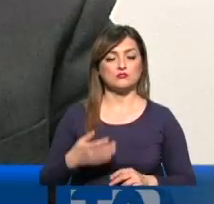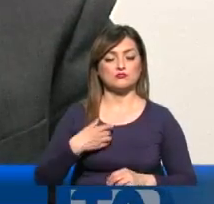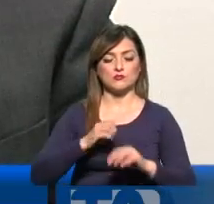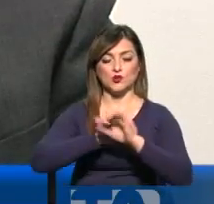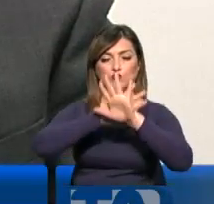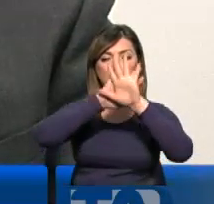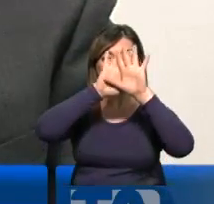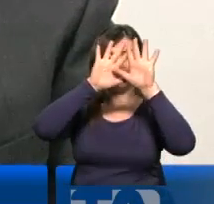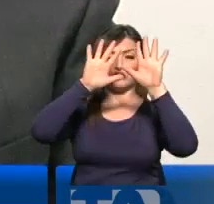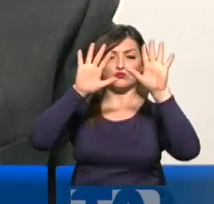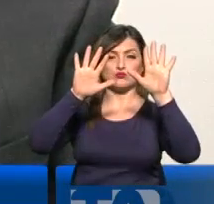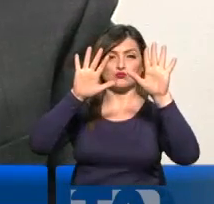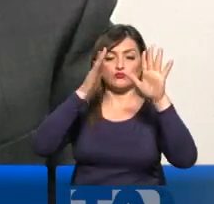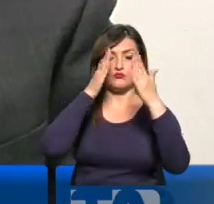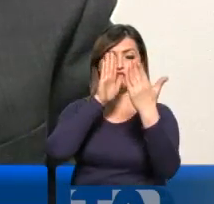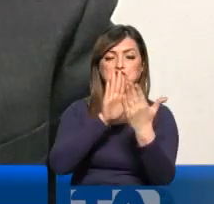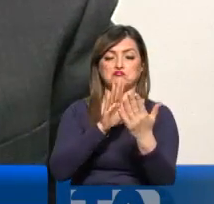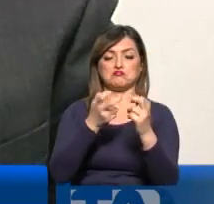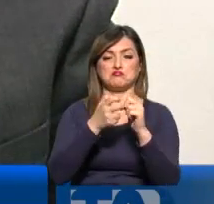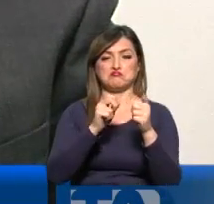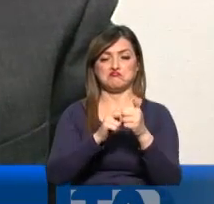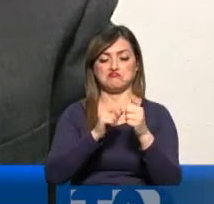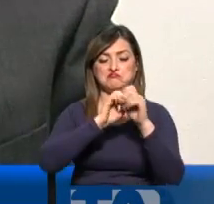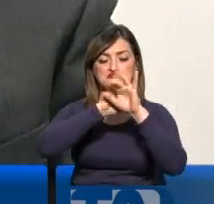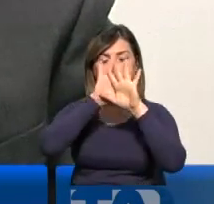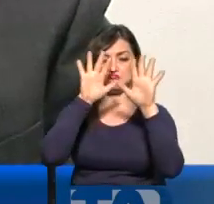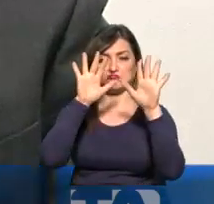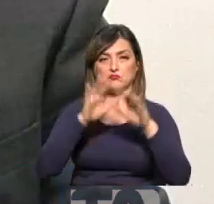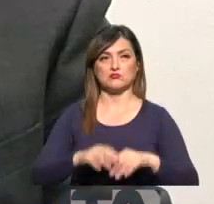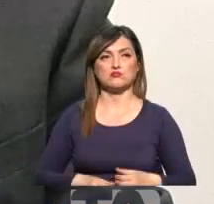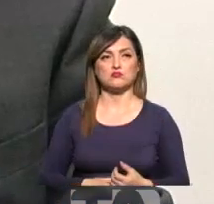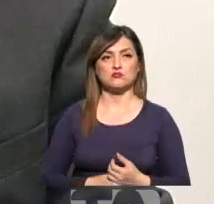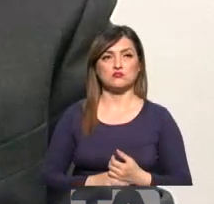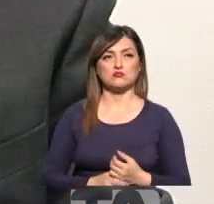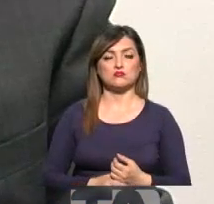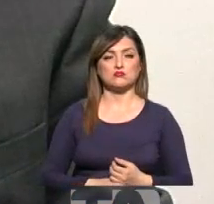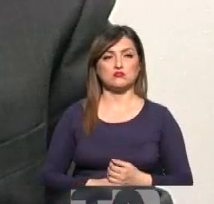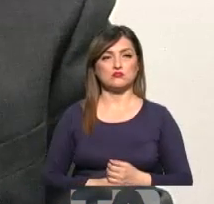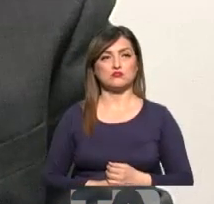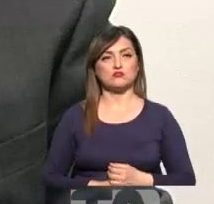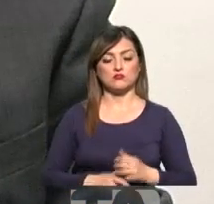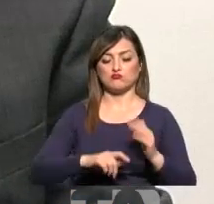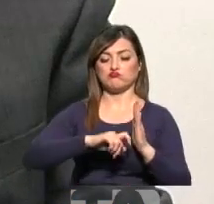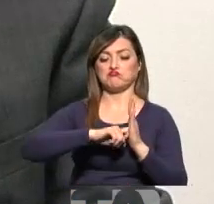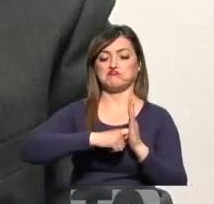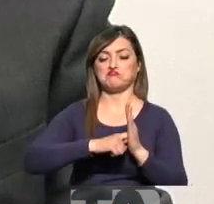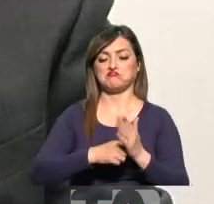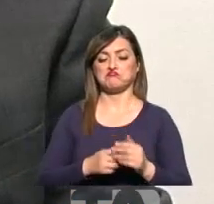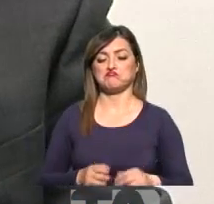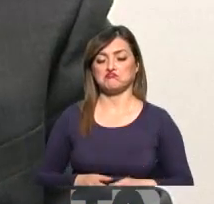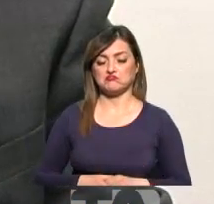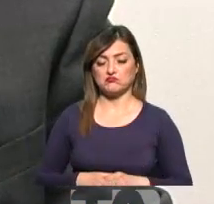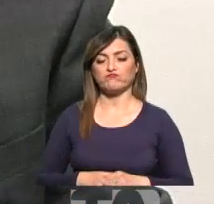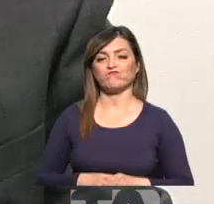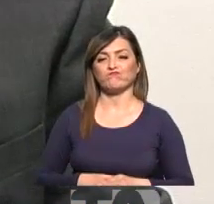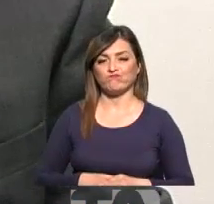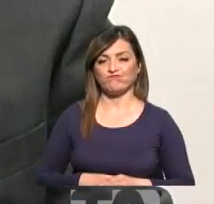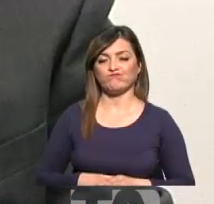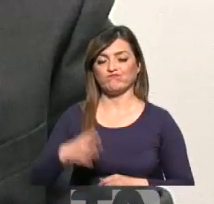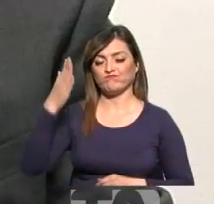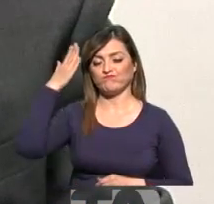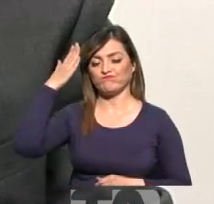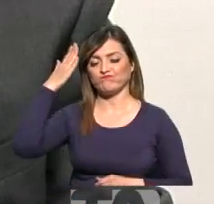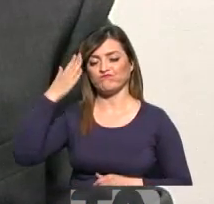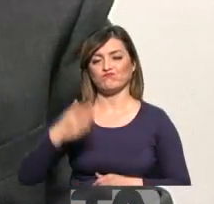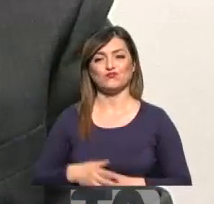de todo lo que yo tengo que enfrentar atrás del puesto de Contralor General del Estado. Tengo claro que